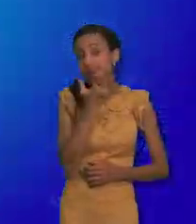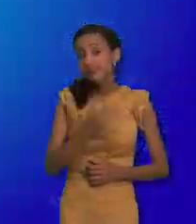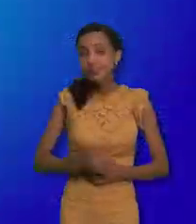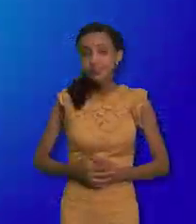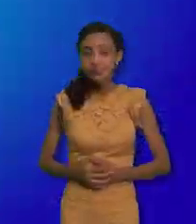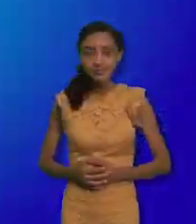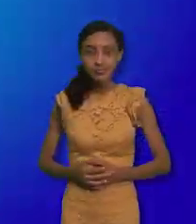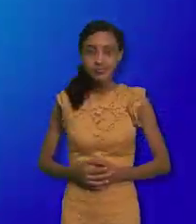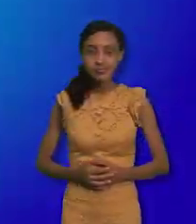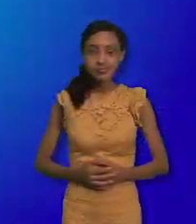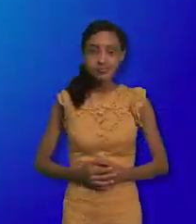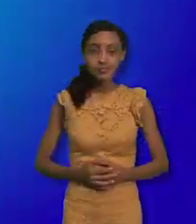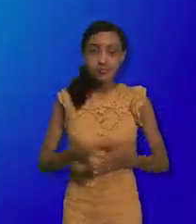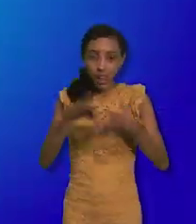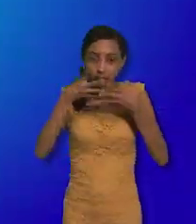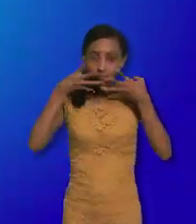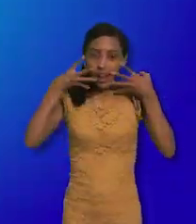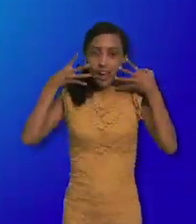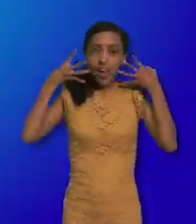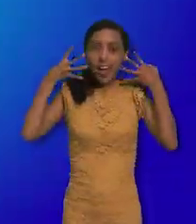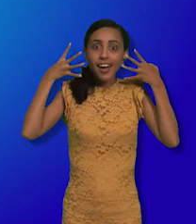...el gato.